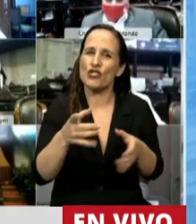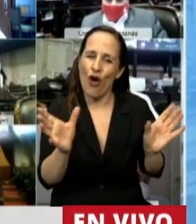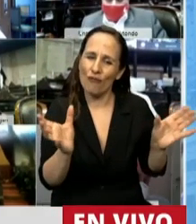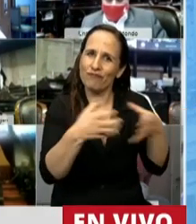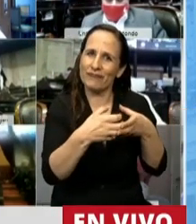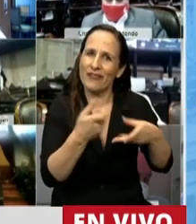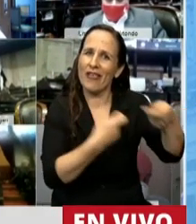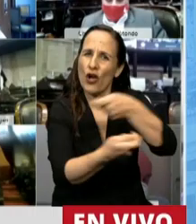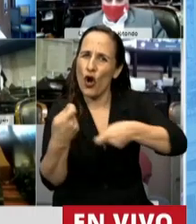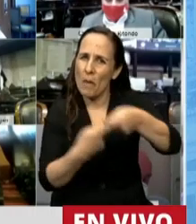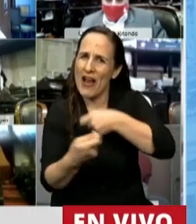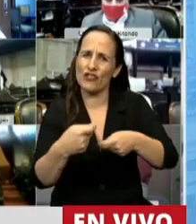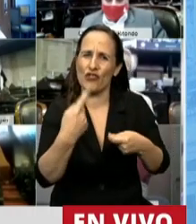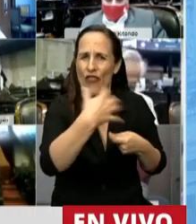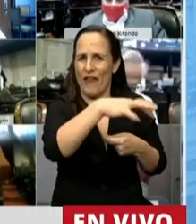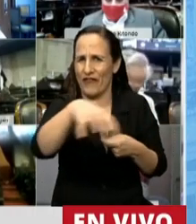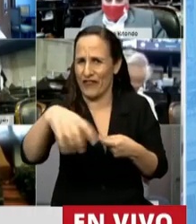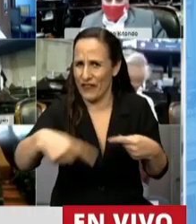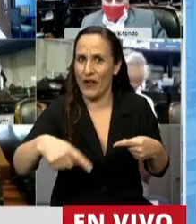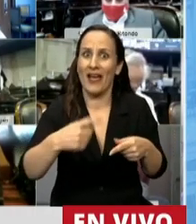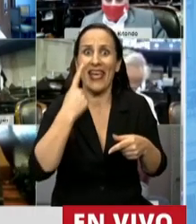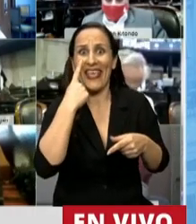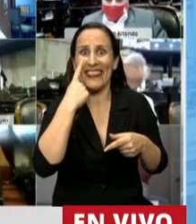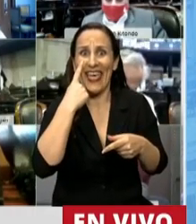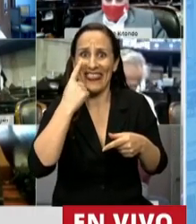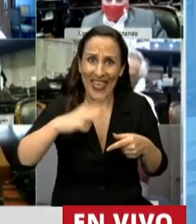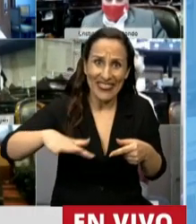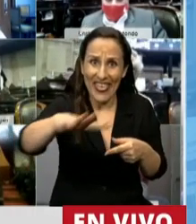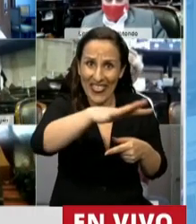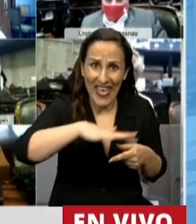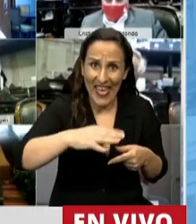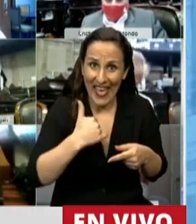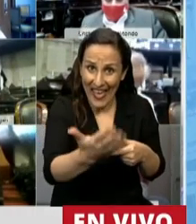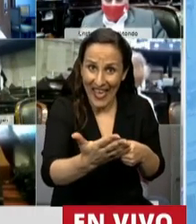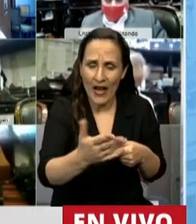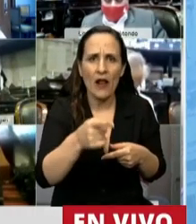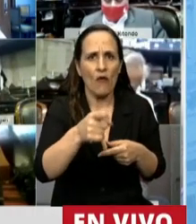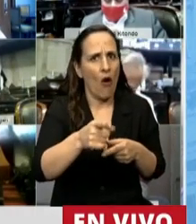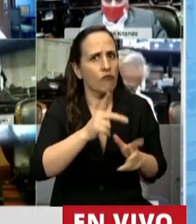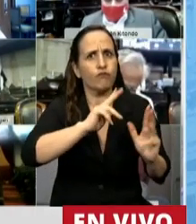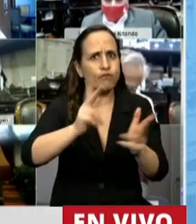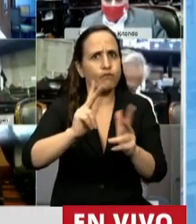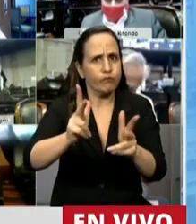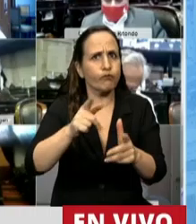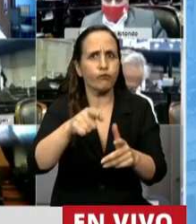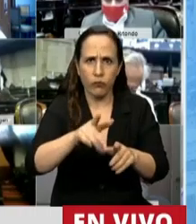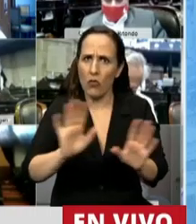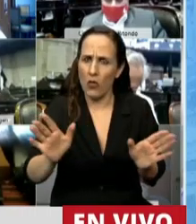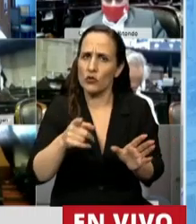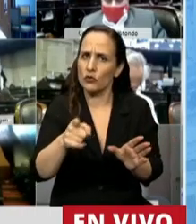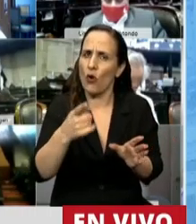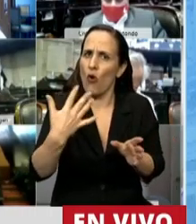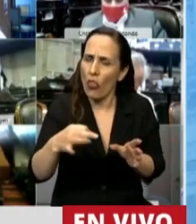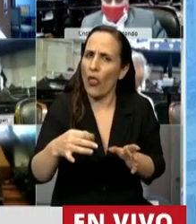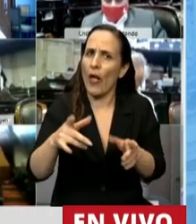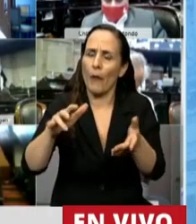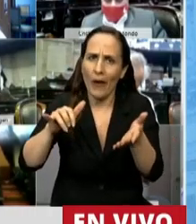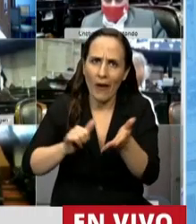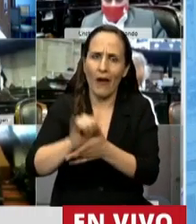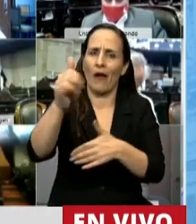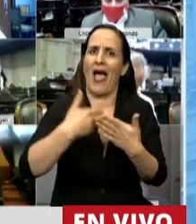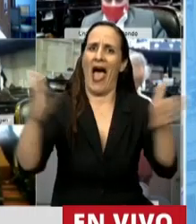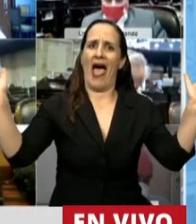de los distintos distritos por eso los intendentes de la región han hecho clara manifesta en el sentido de que se debe reabrir el